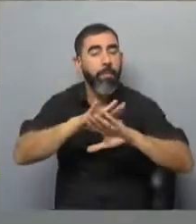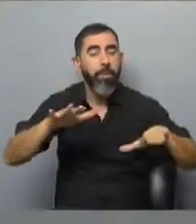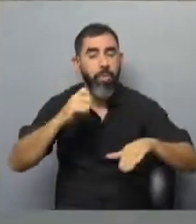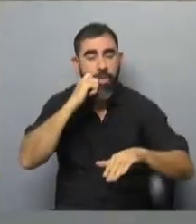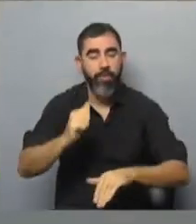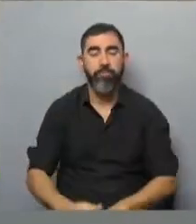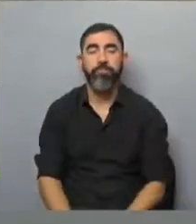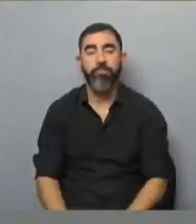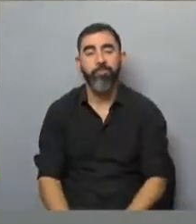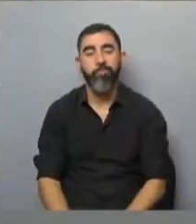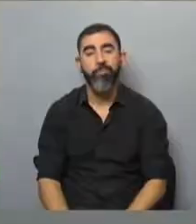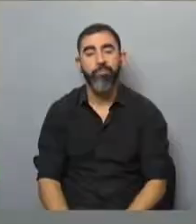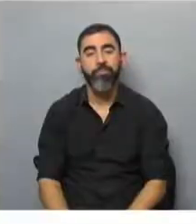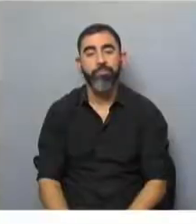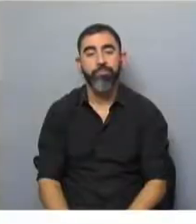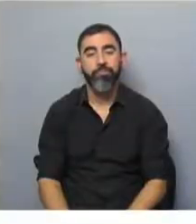edad.